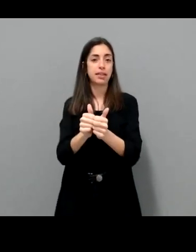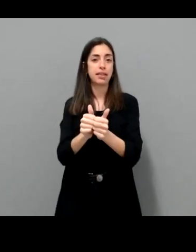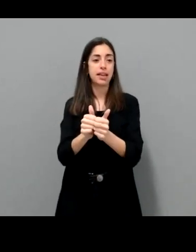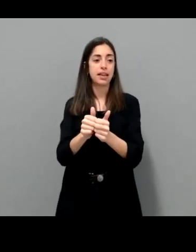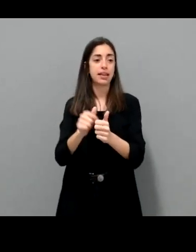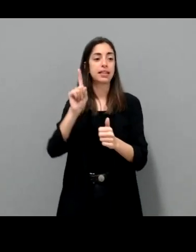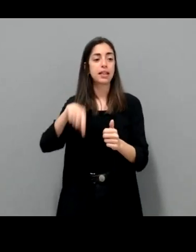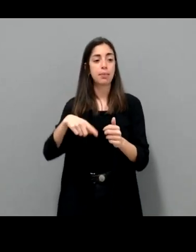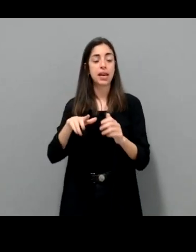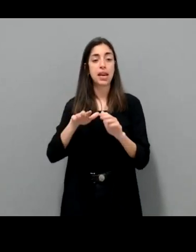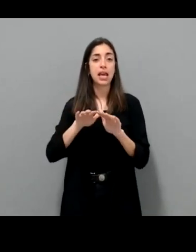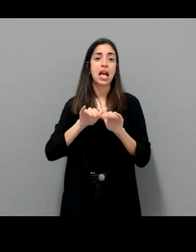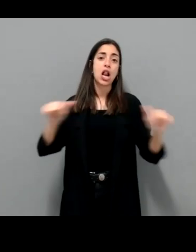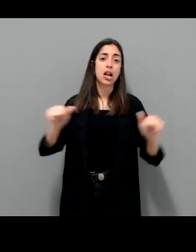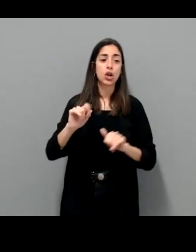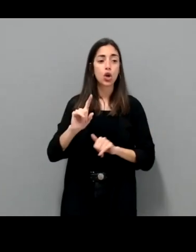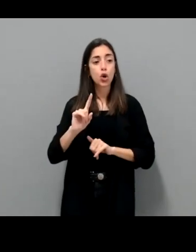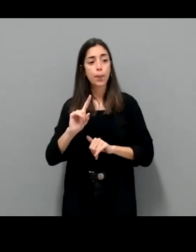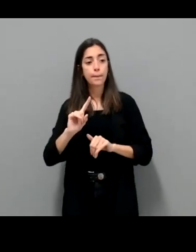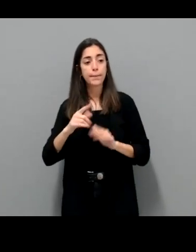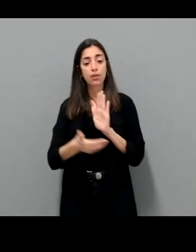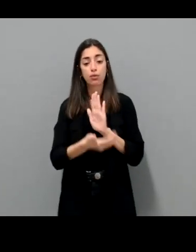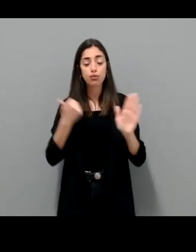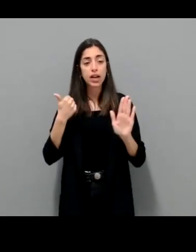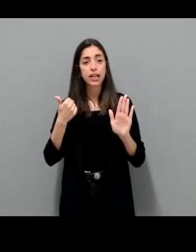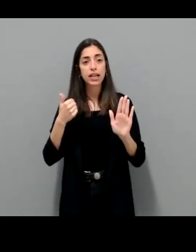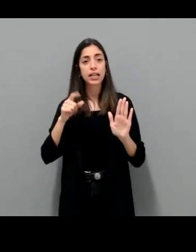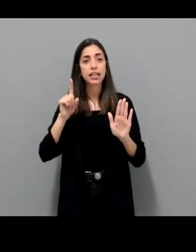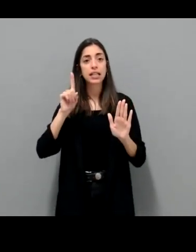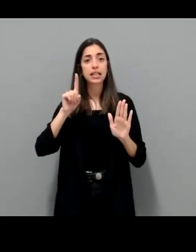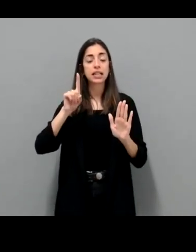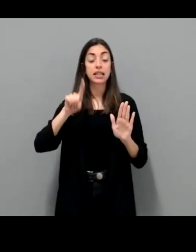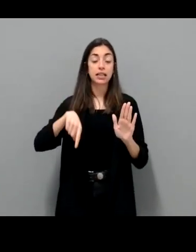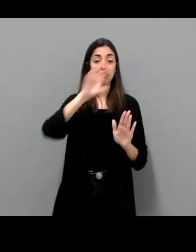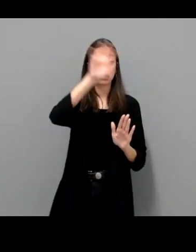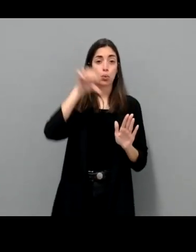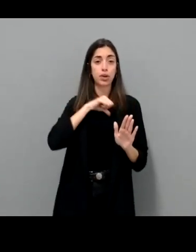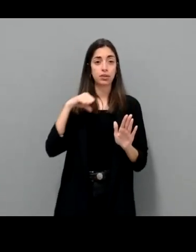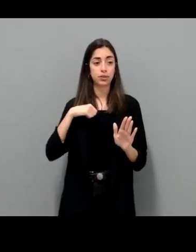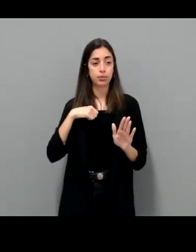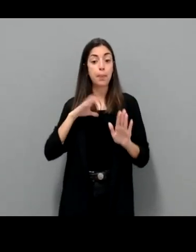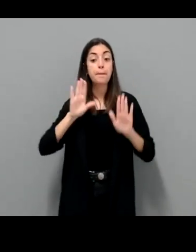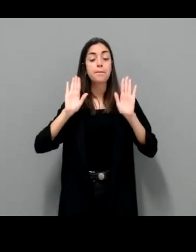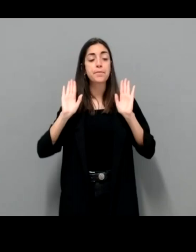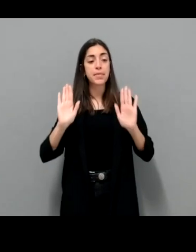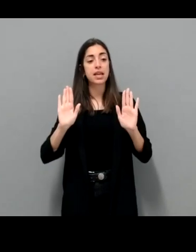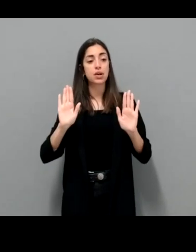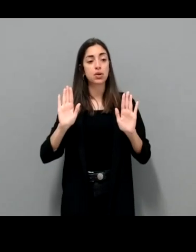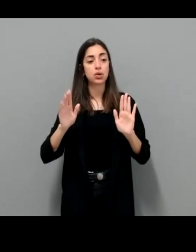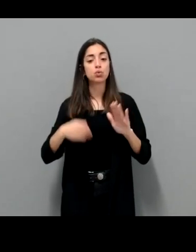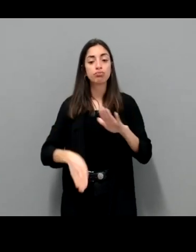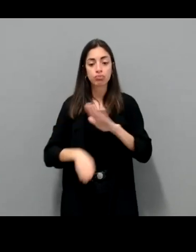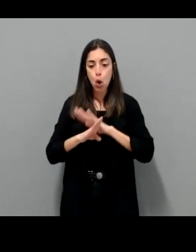las incompatibilidades entre comunidades autónomas y servicios. Sin embargo, sigue siendo